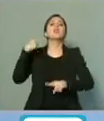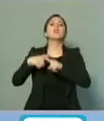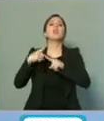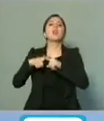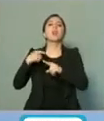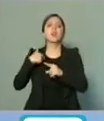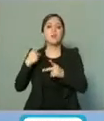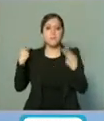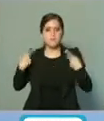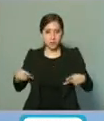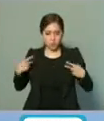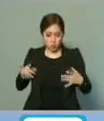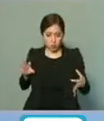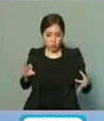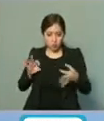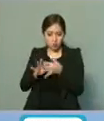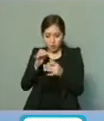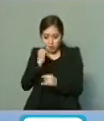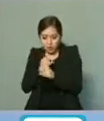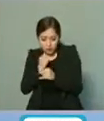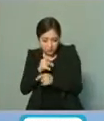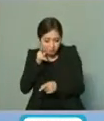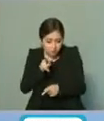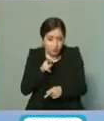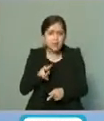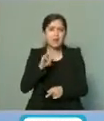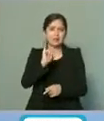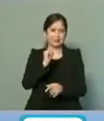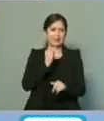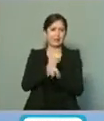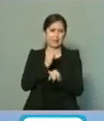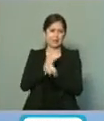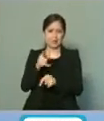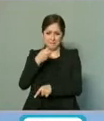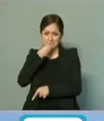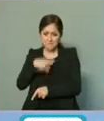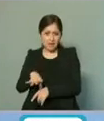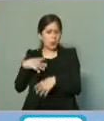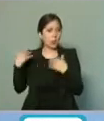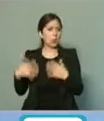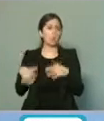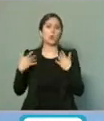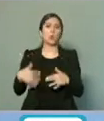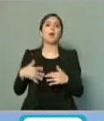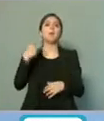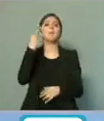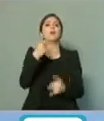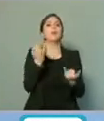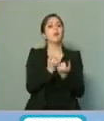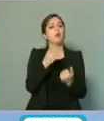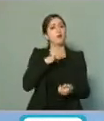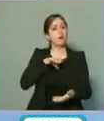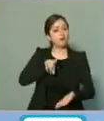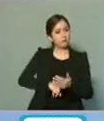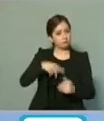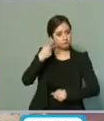porque el internet sin duda es una herramienta muy buena, pero también es muy riesgosa. Hoy en día los